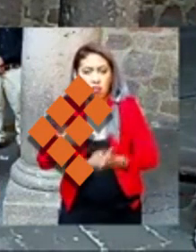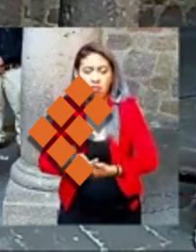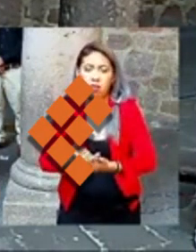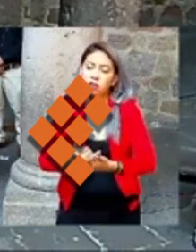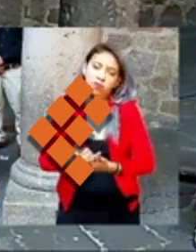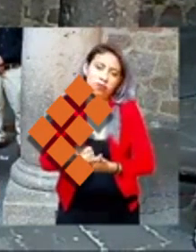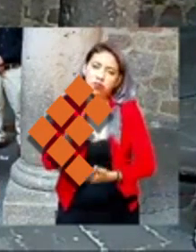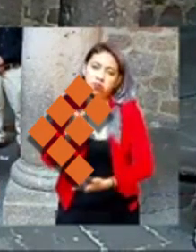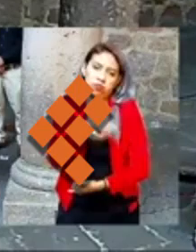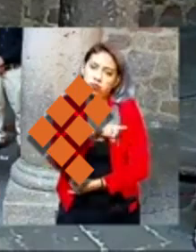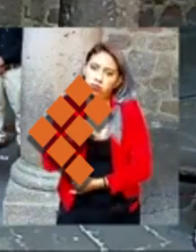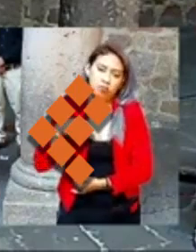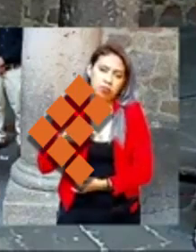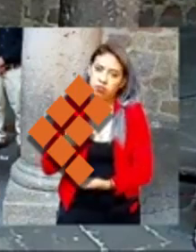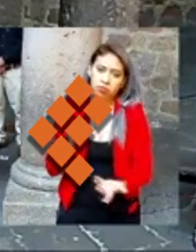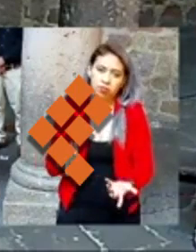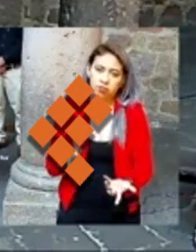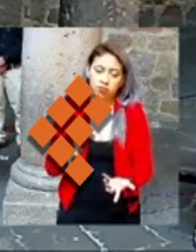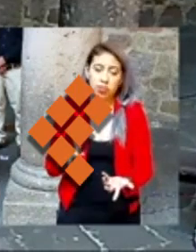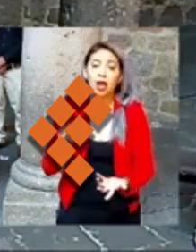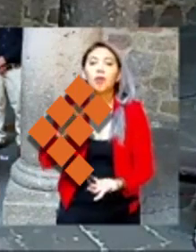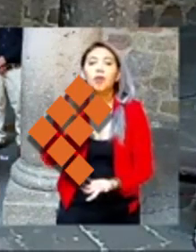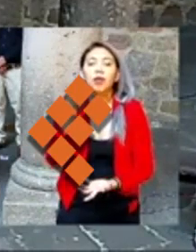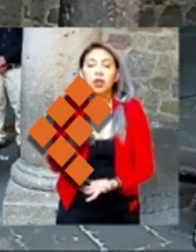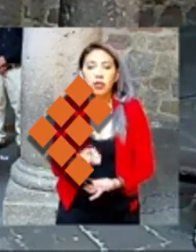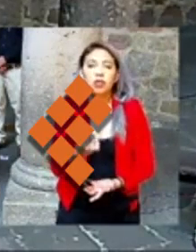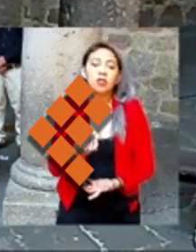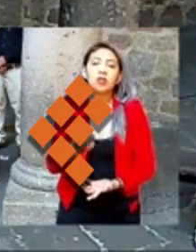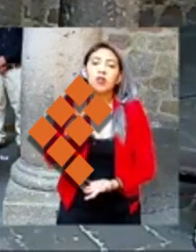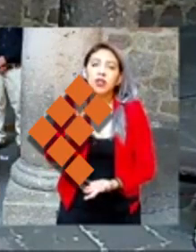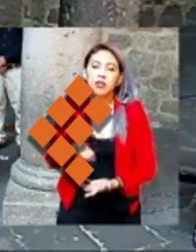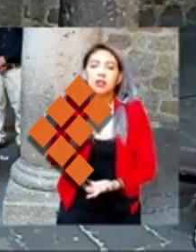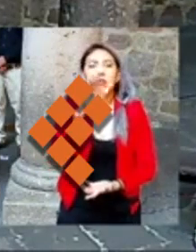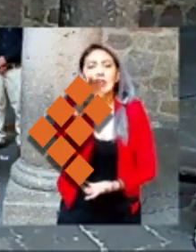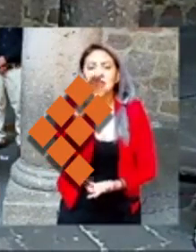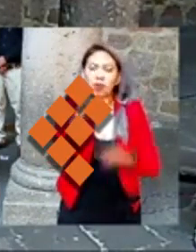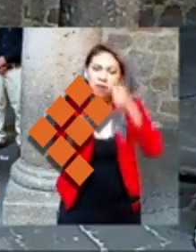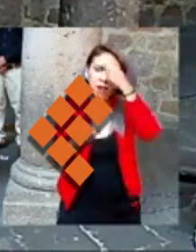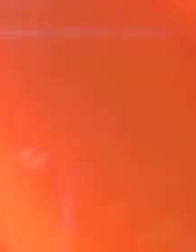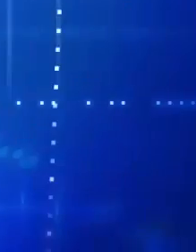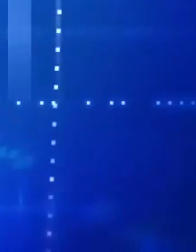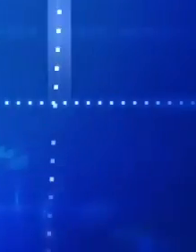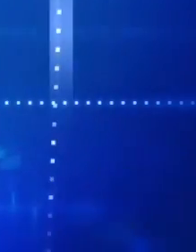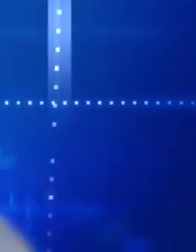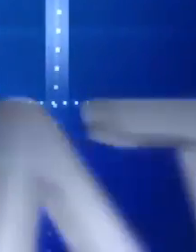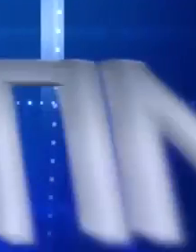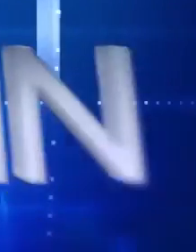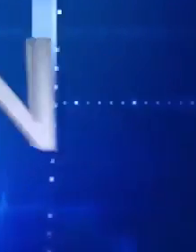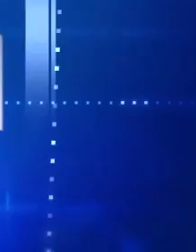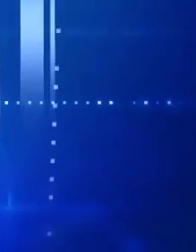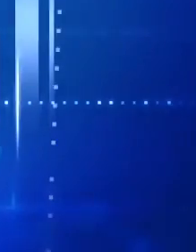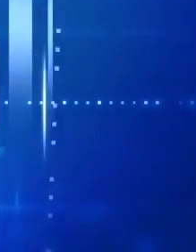que no atiendan las indicaciones. Con información de Fátima Alfaro, Agencia Cuadratín.